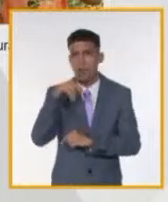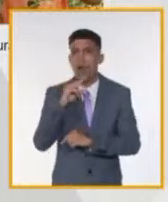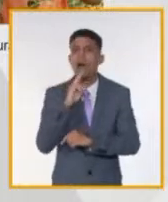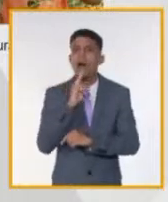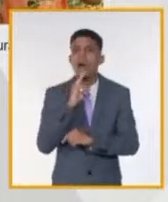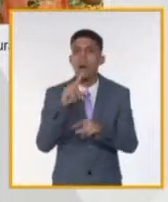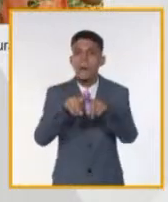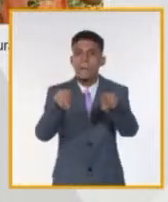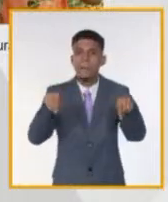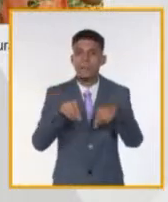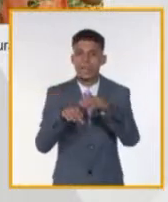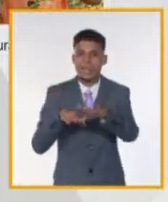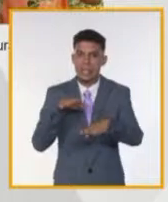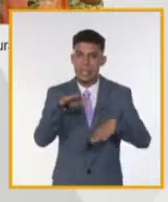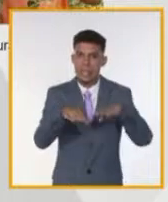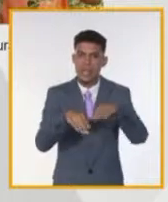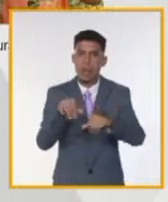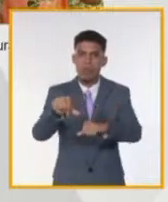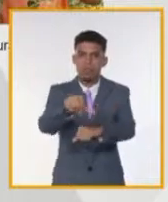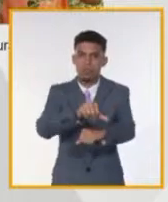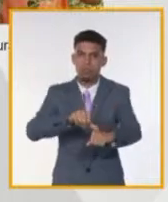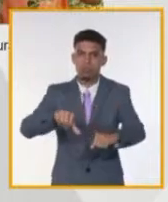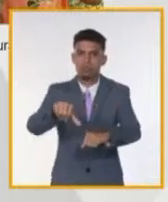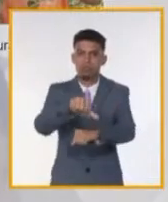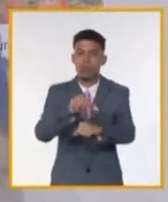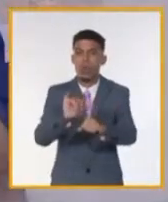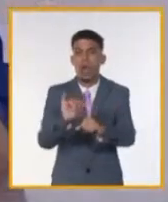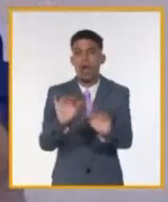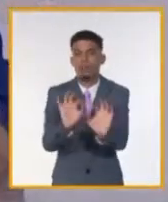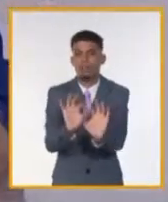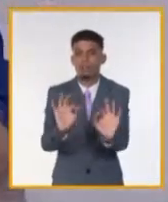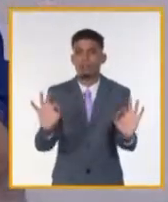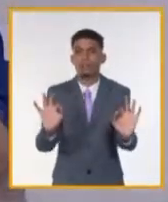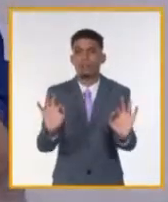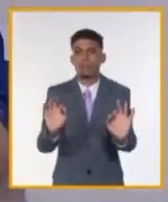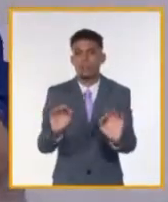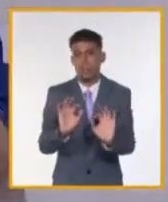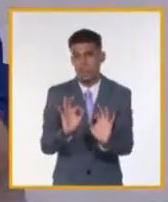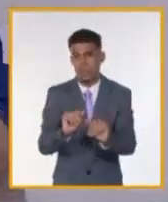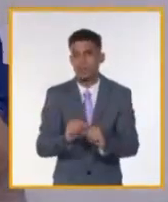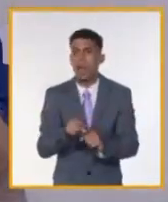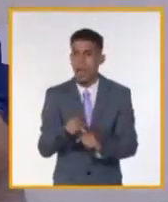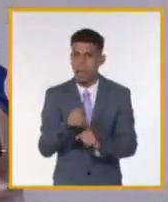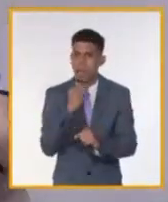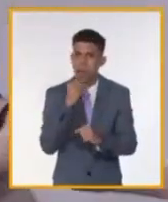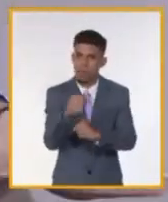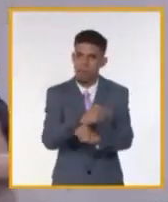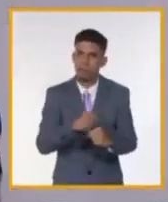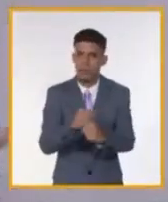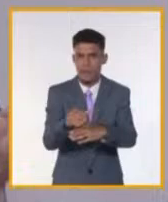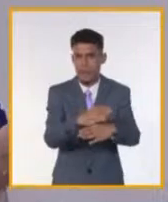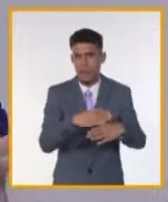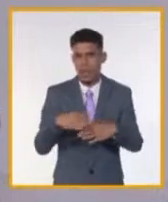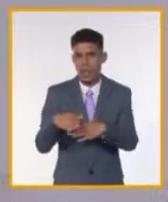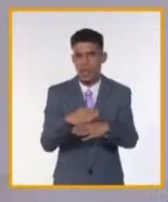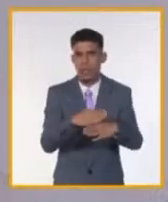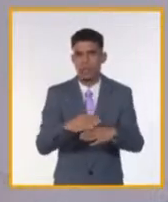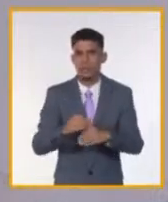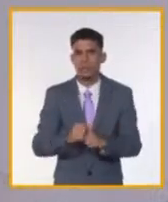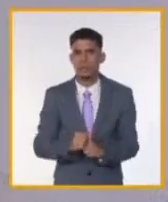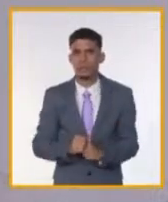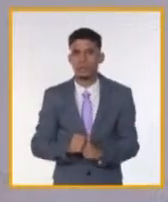aguas residuales. No sé, te pudiera estar hablando aquí de distintos usos de productos de alto valor agregado, algunos de los